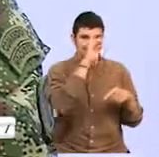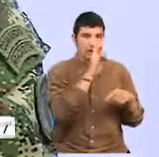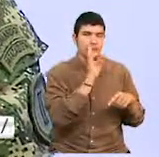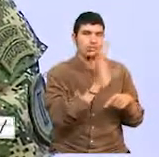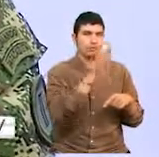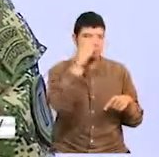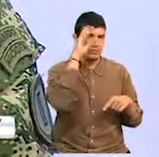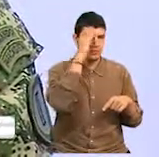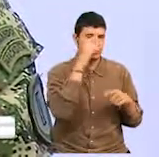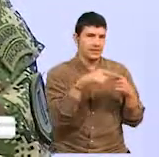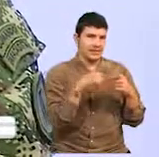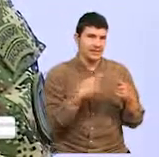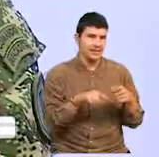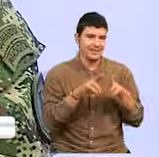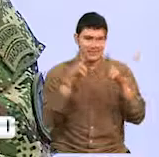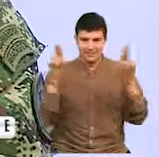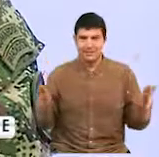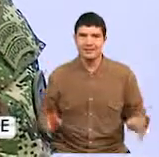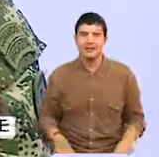la Policía Nacional.